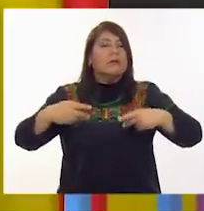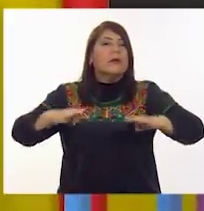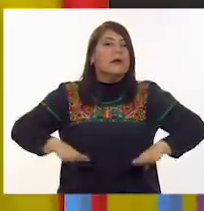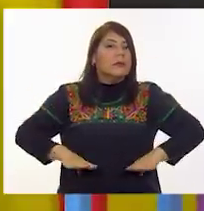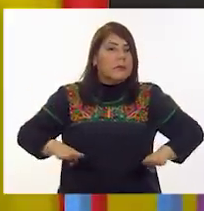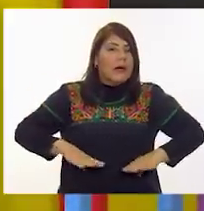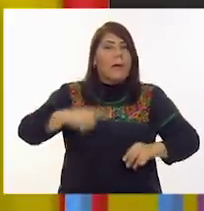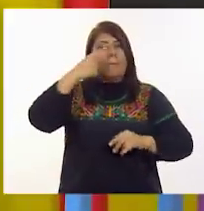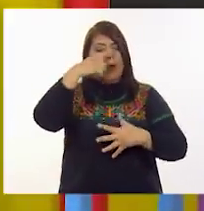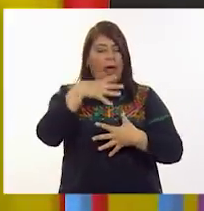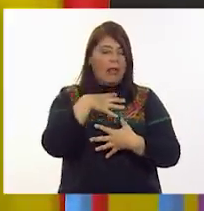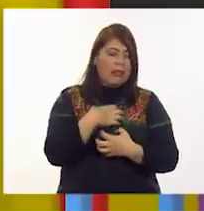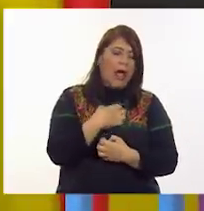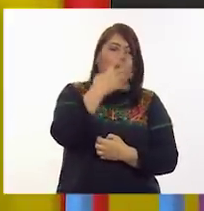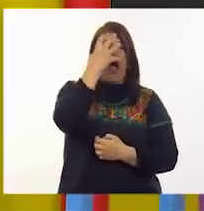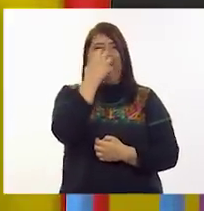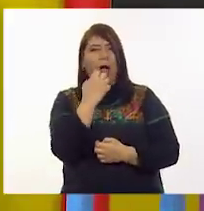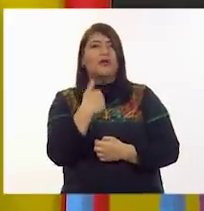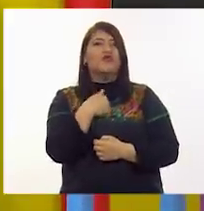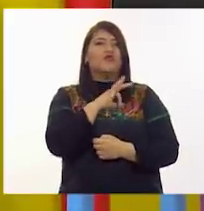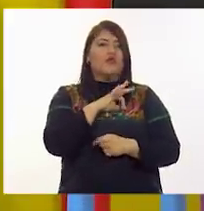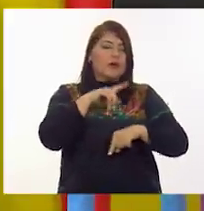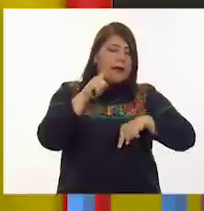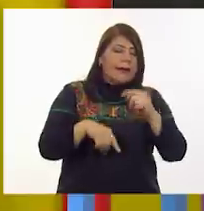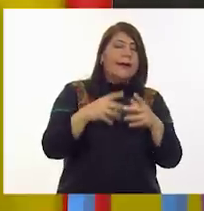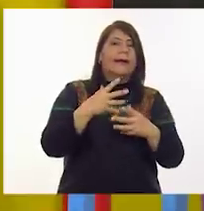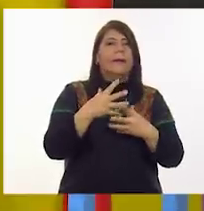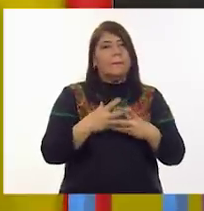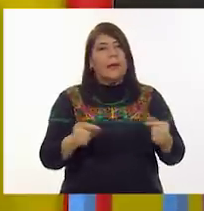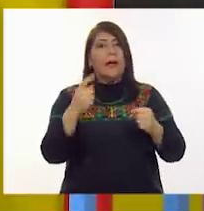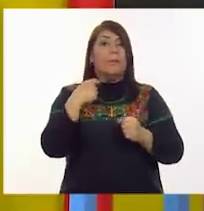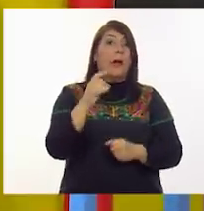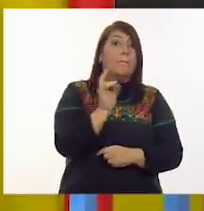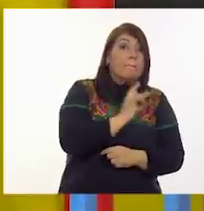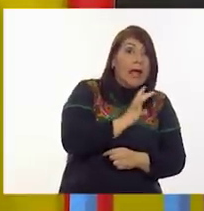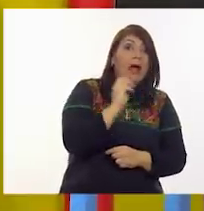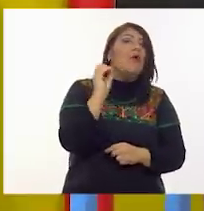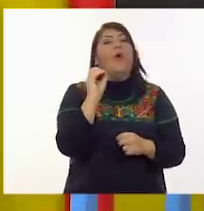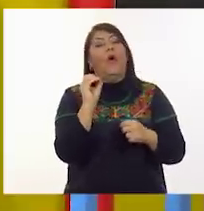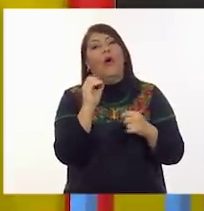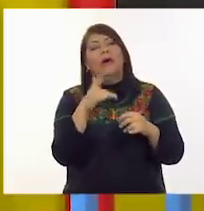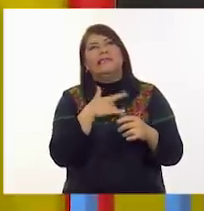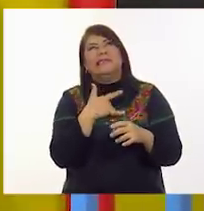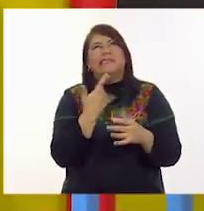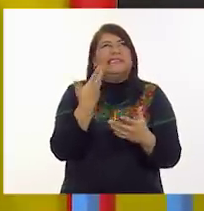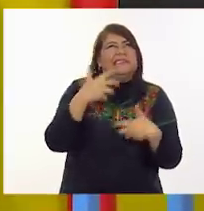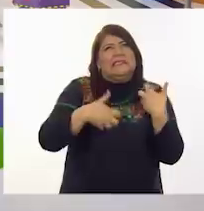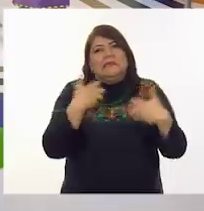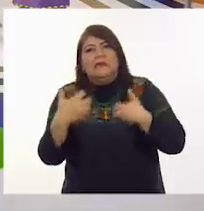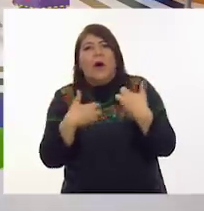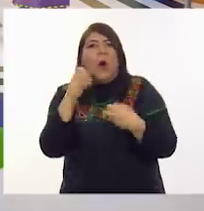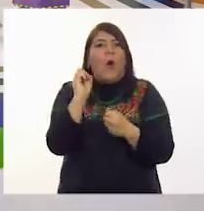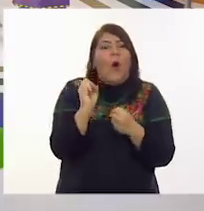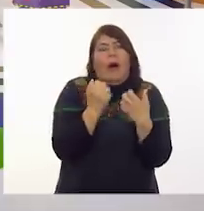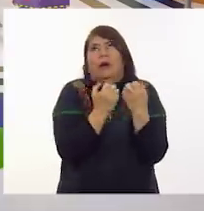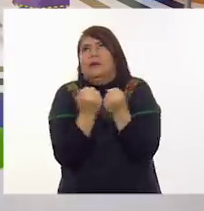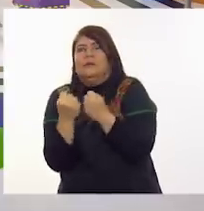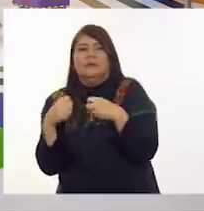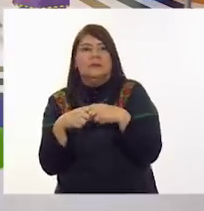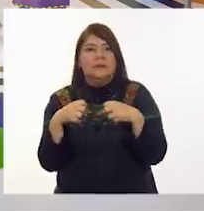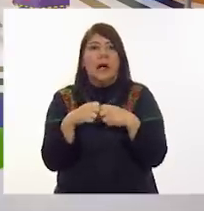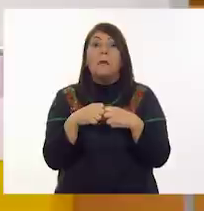los estados aflictivos como la tristeza, el miedo, la frustración o la ansiedad. Así es, muy bien,